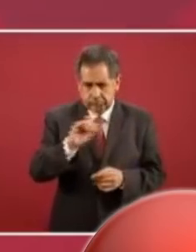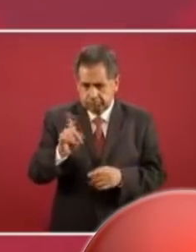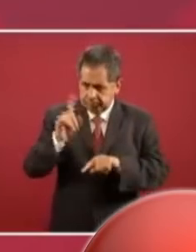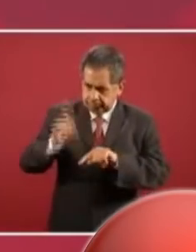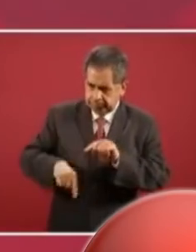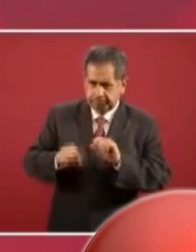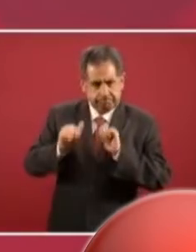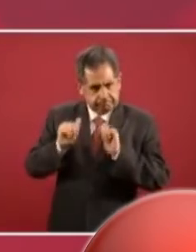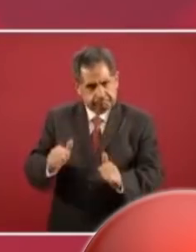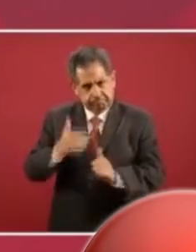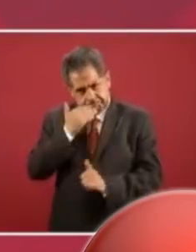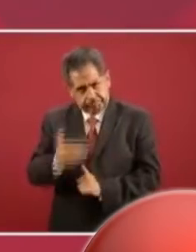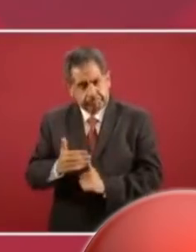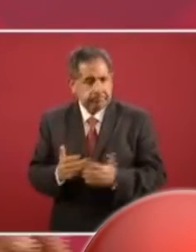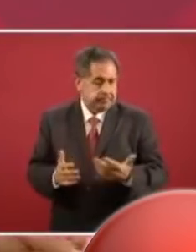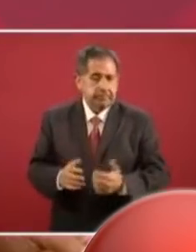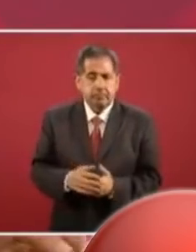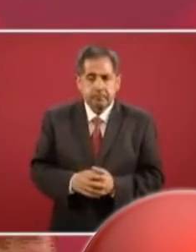Un poco